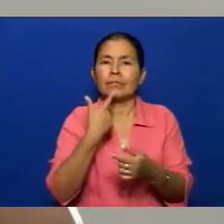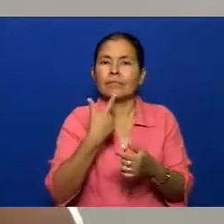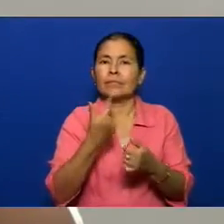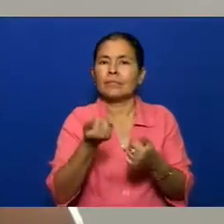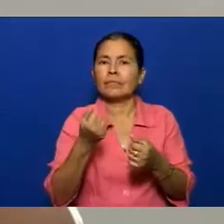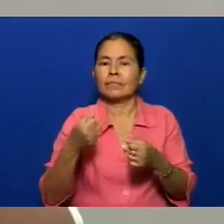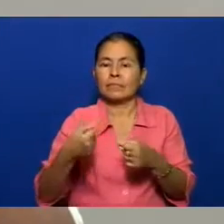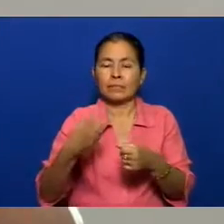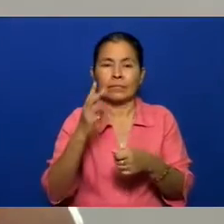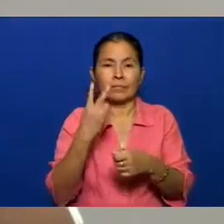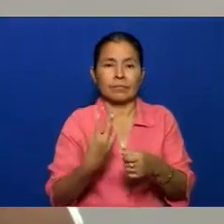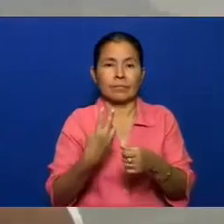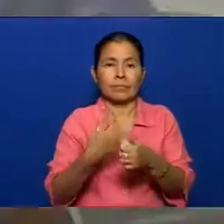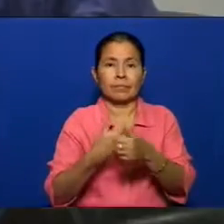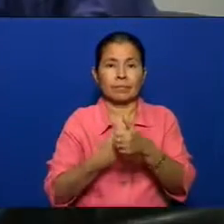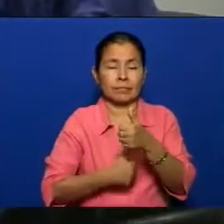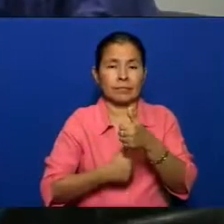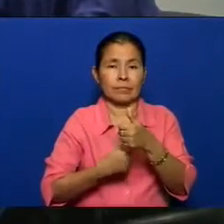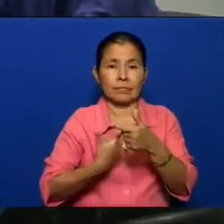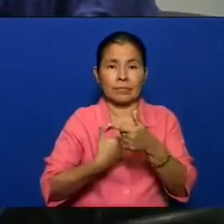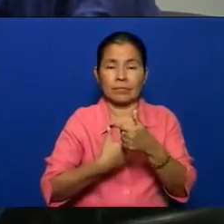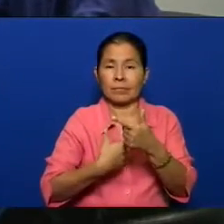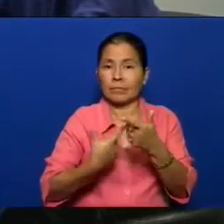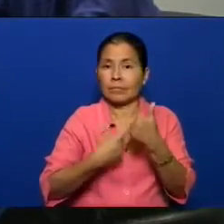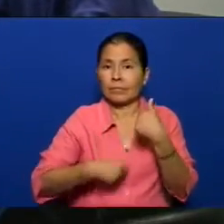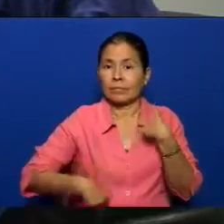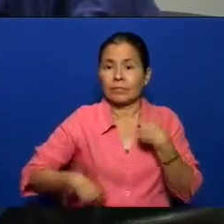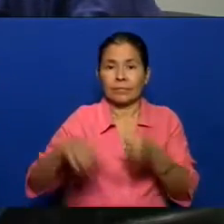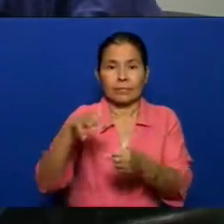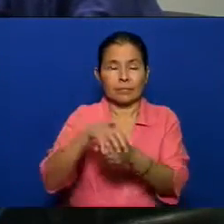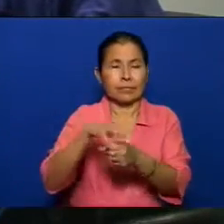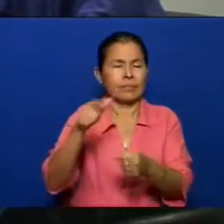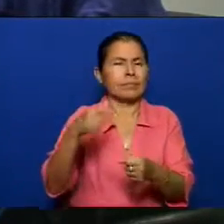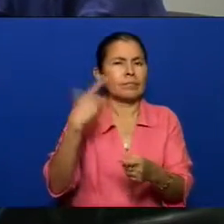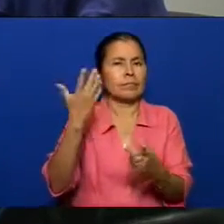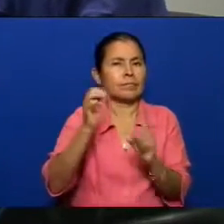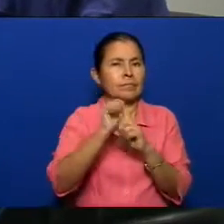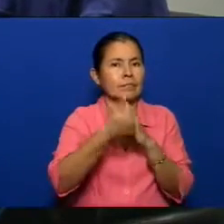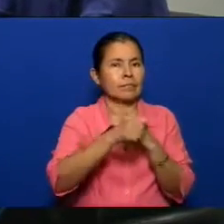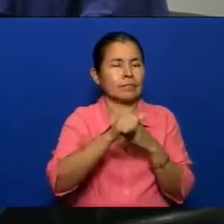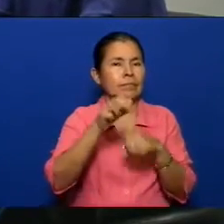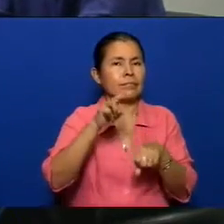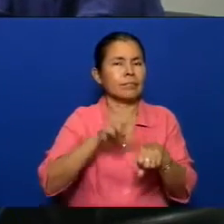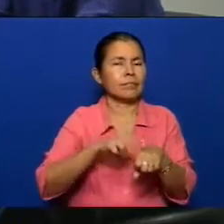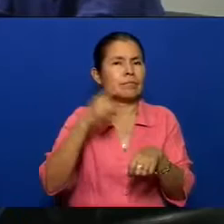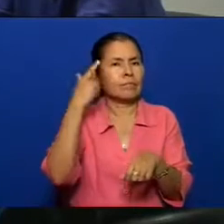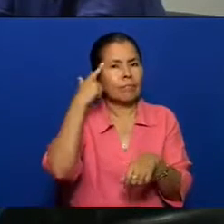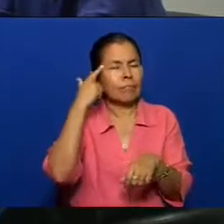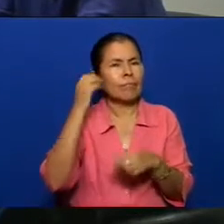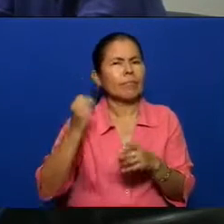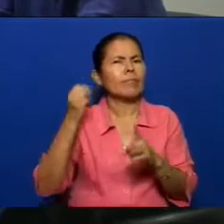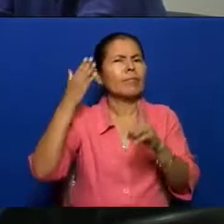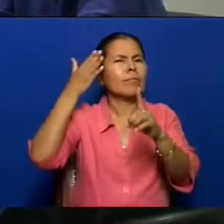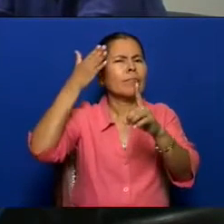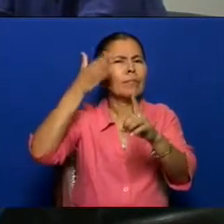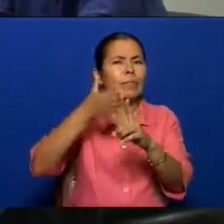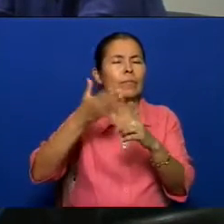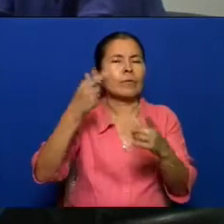de la Comisión Parlamentaria? Creo que uno de los desafíos que tenemos es seguir